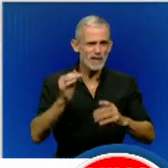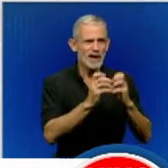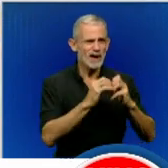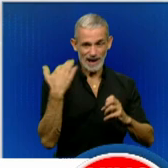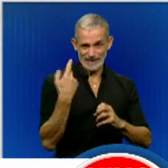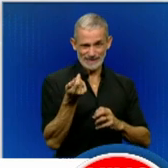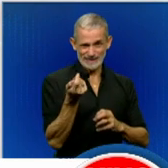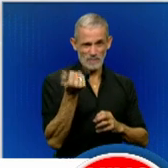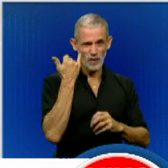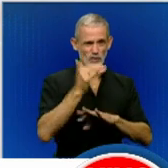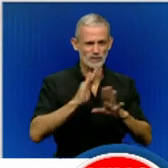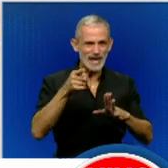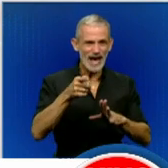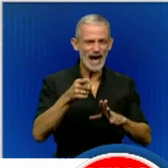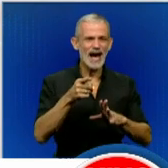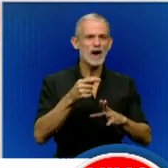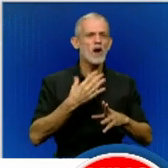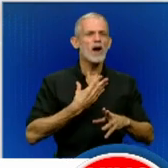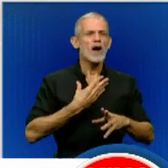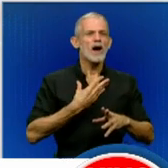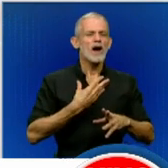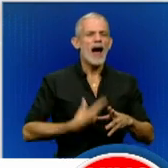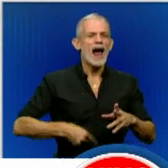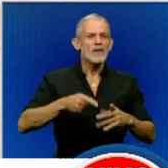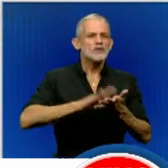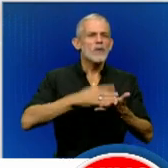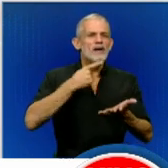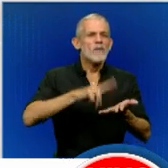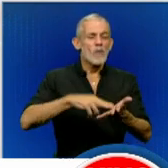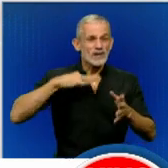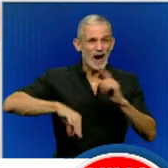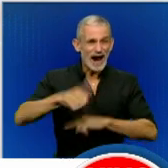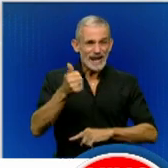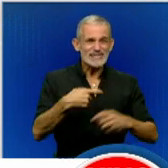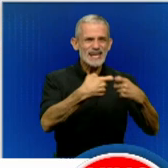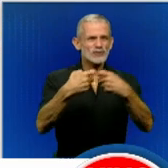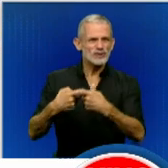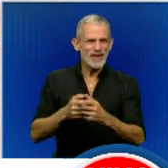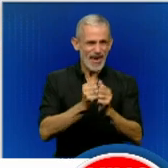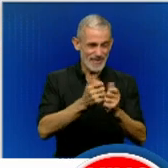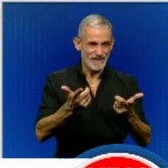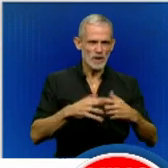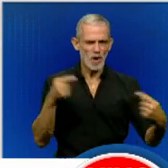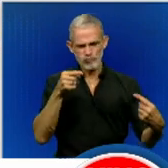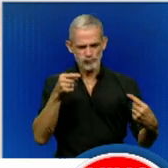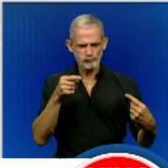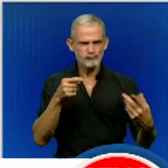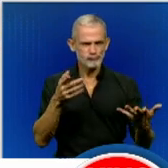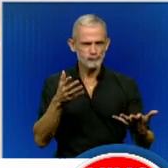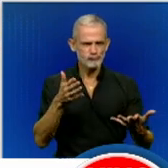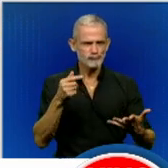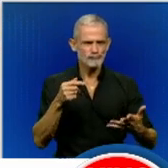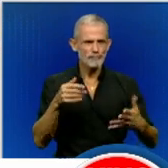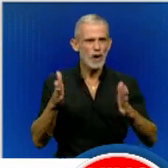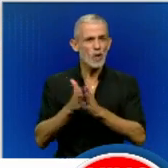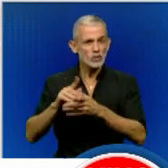recientemente la el alivio en el impuesto a las ganancias para las sociedades esta contradicción de que por un lado desde